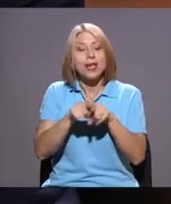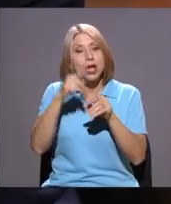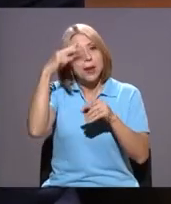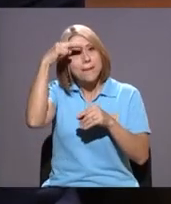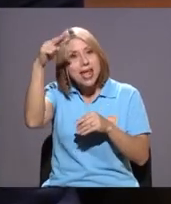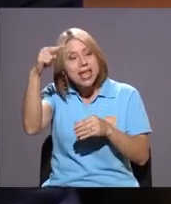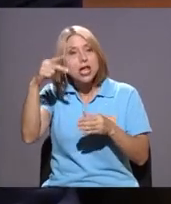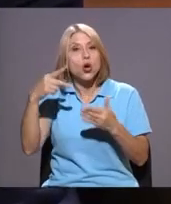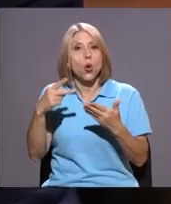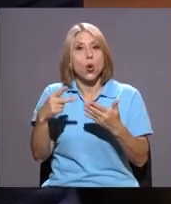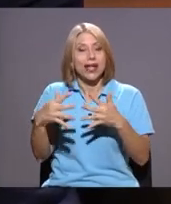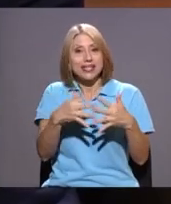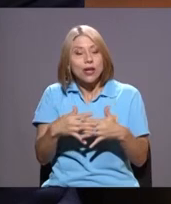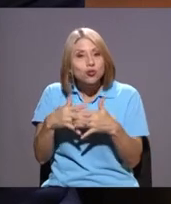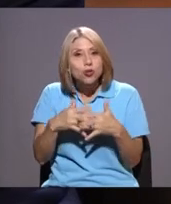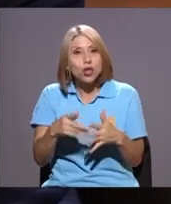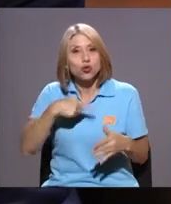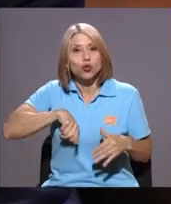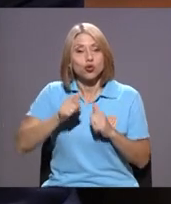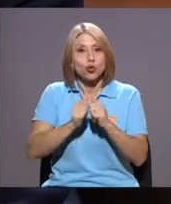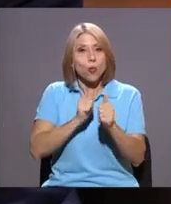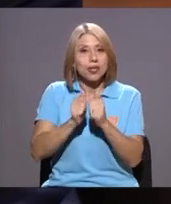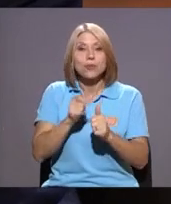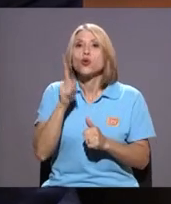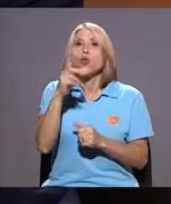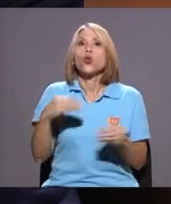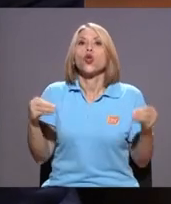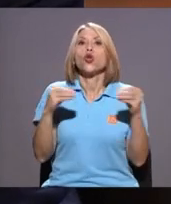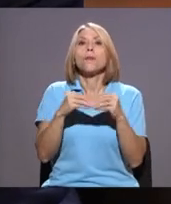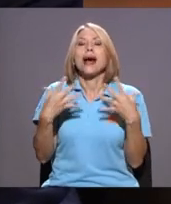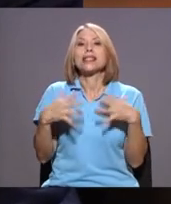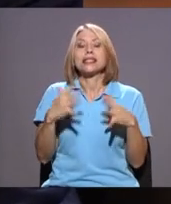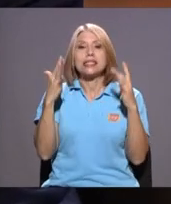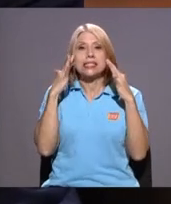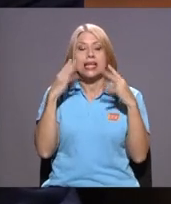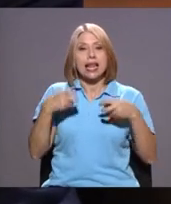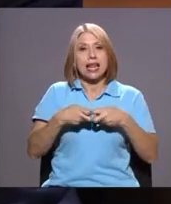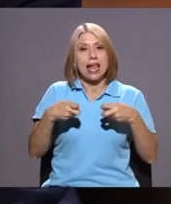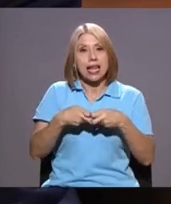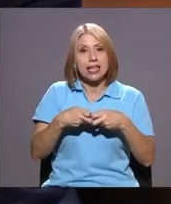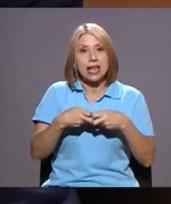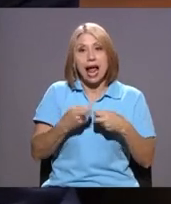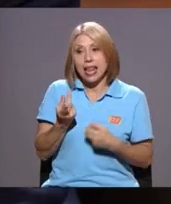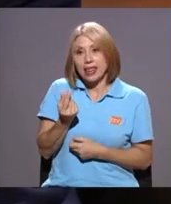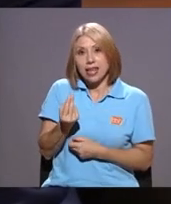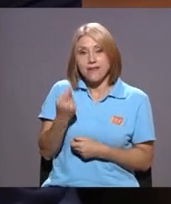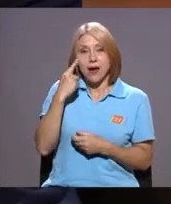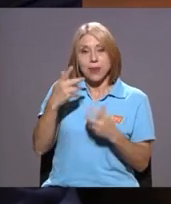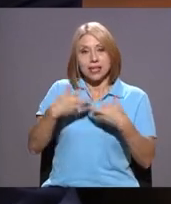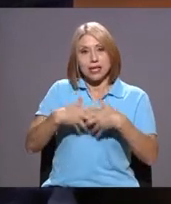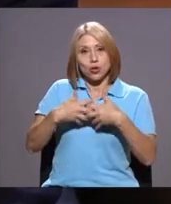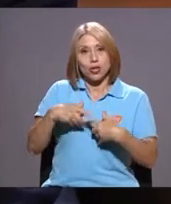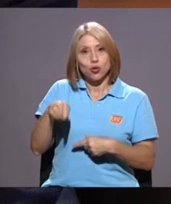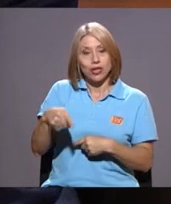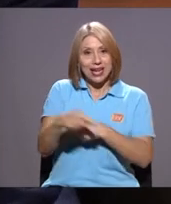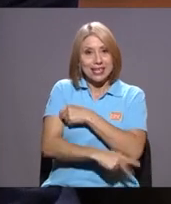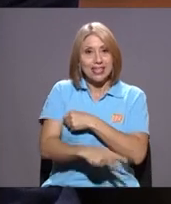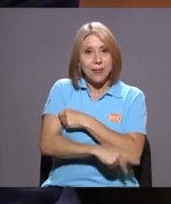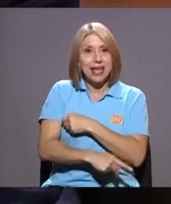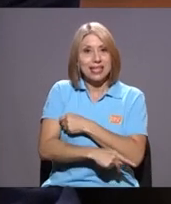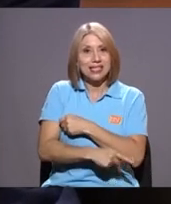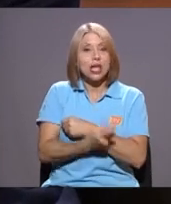relevantes es la energía eléctrica resulta que la tarifa de media atención para el sector industrial en este país cuesta